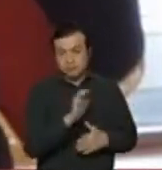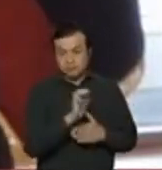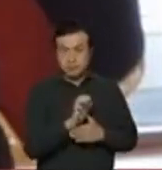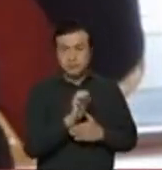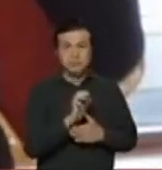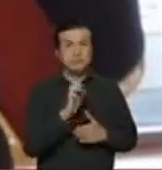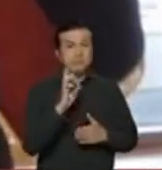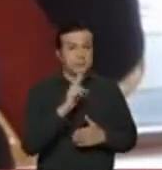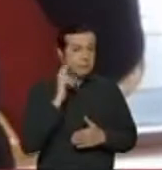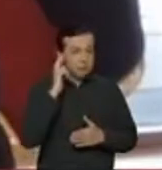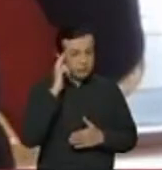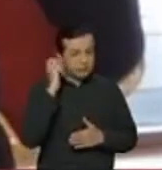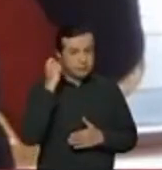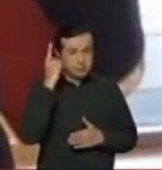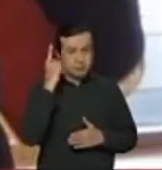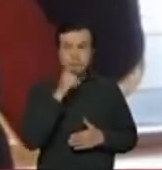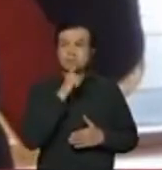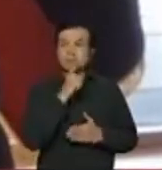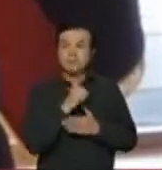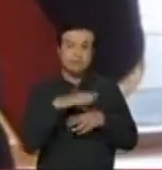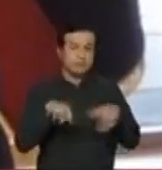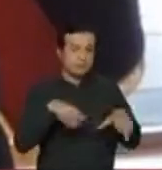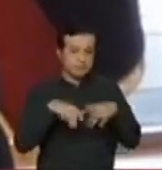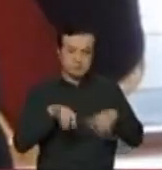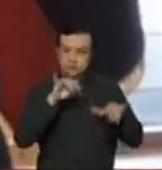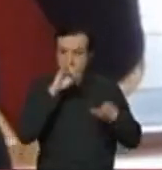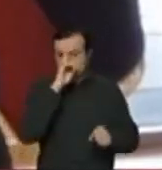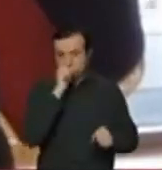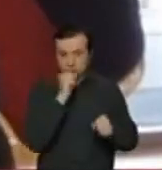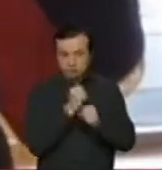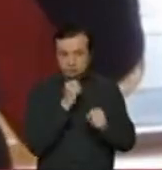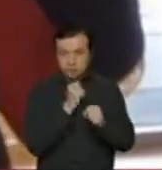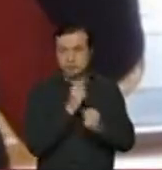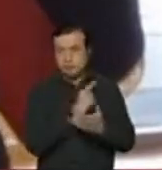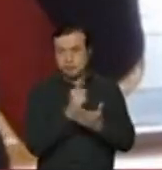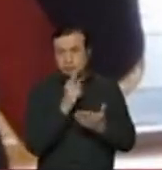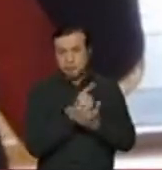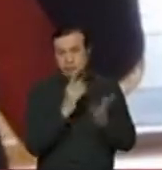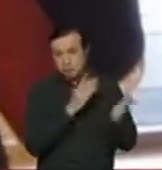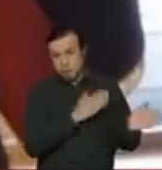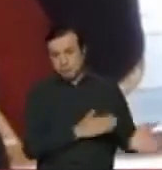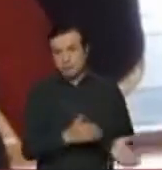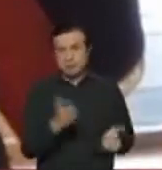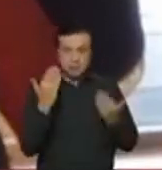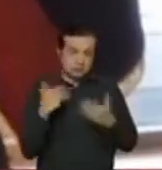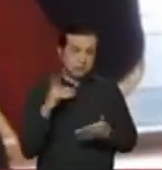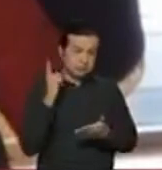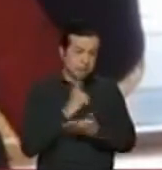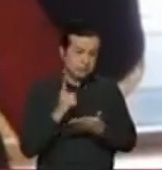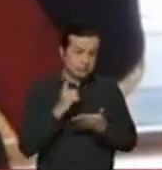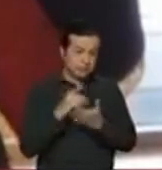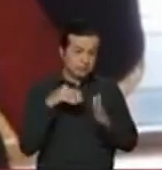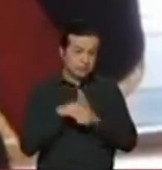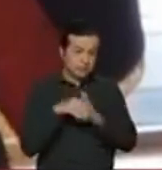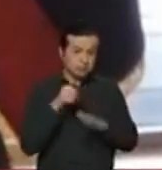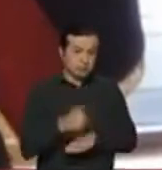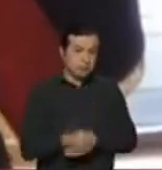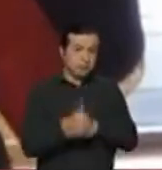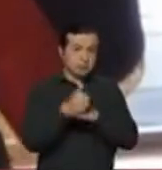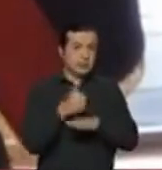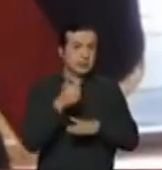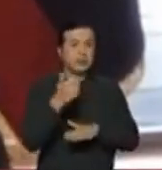Esa es la razón para estar activamente trabajando, y en estas semanas que he estado frente al banco, hemos estado